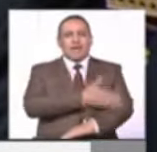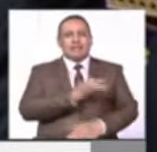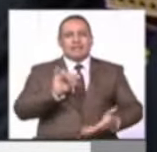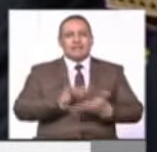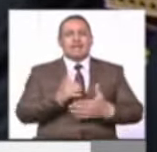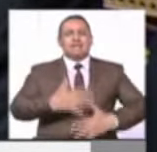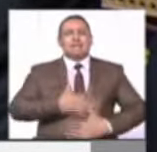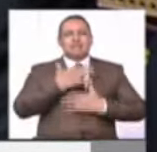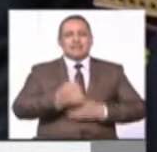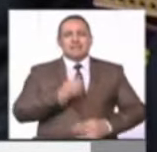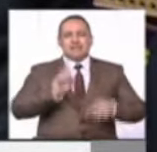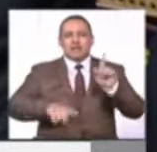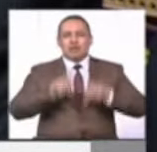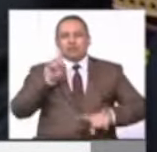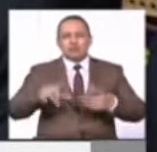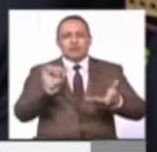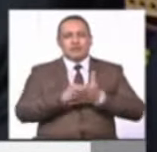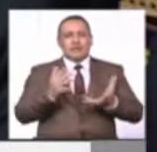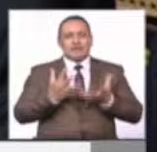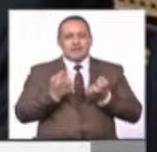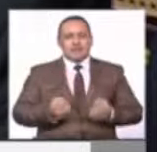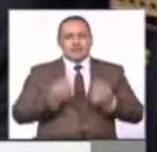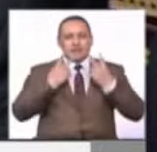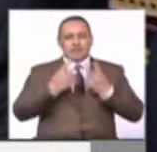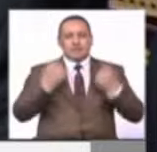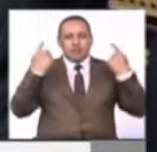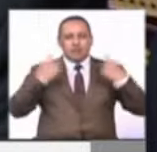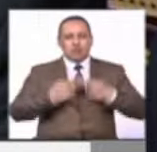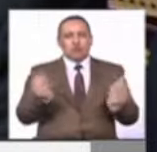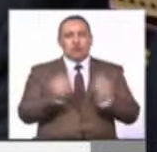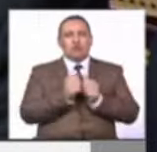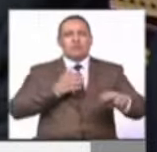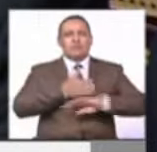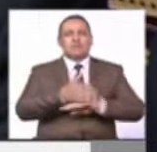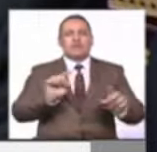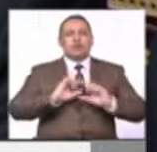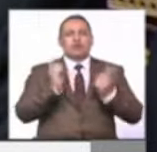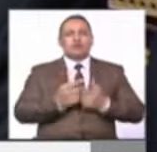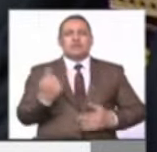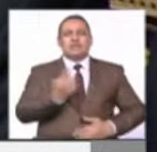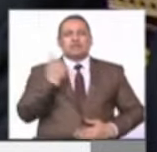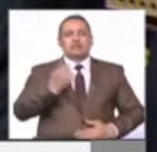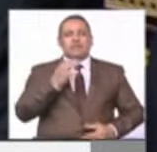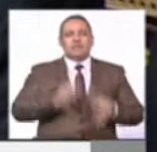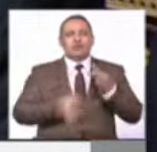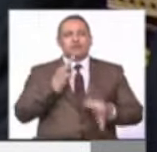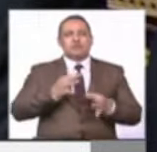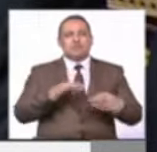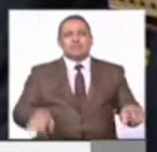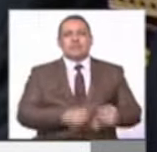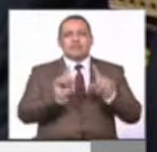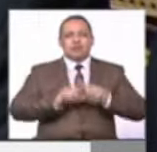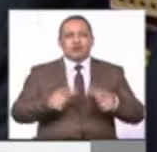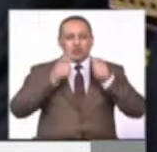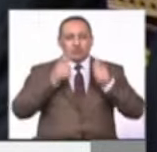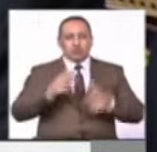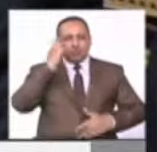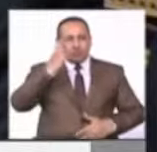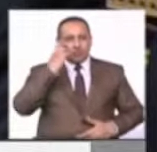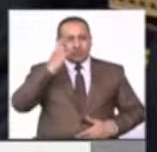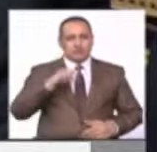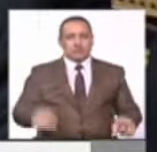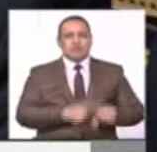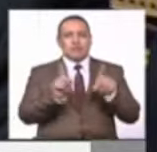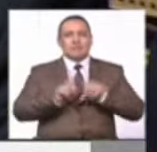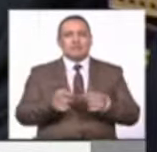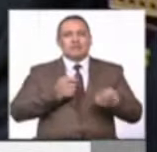interés personal de aquellos otros que buscan mediante la intromisión en la junta Nacional de Justicia el control político del Sistema